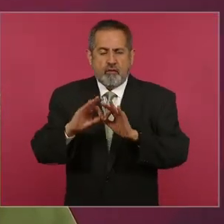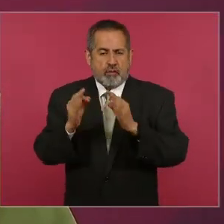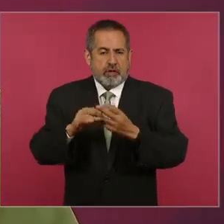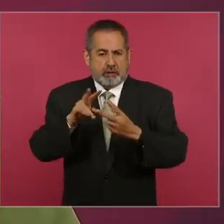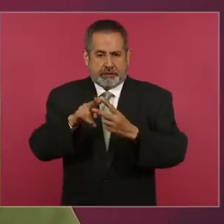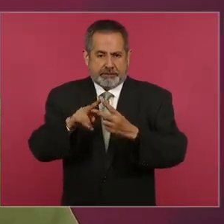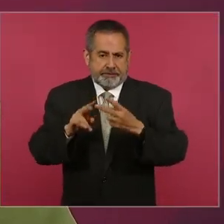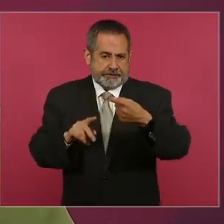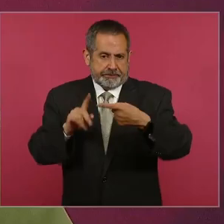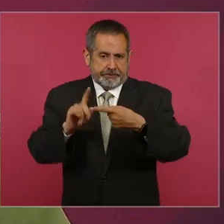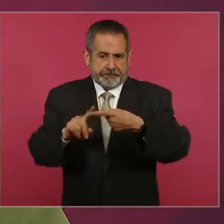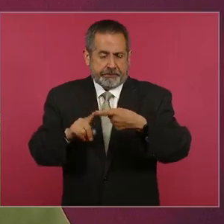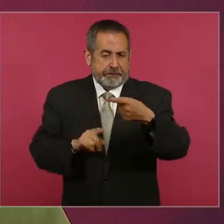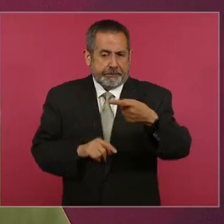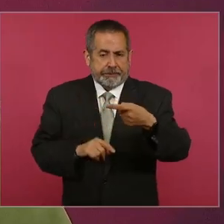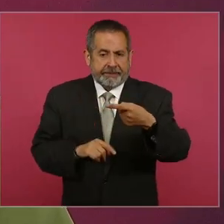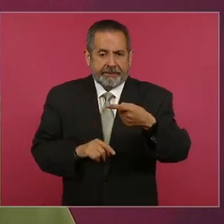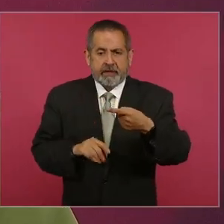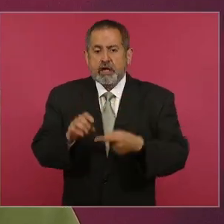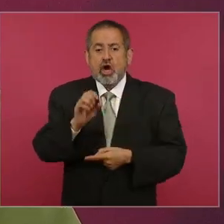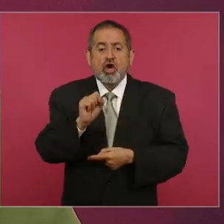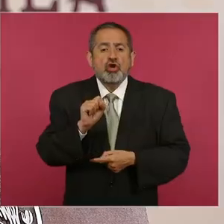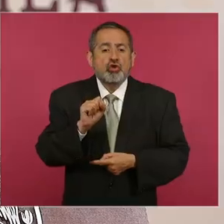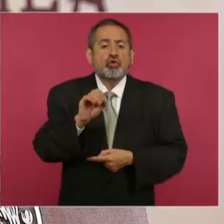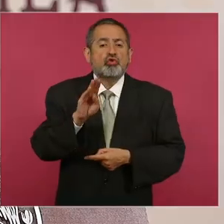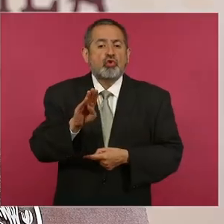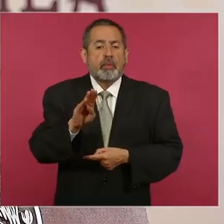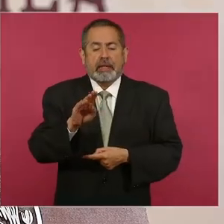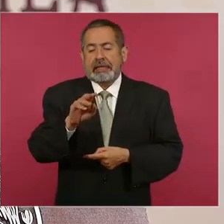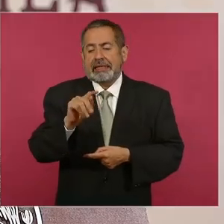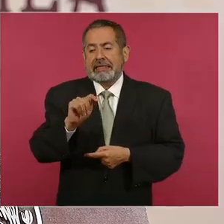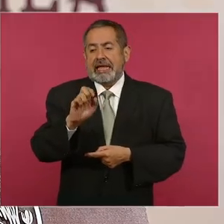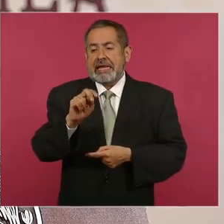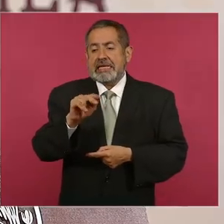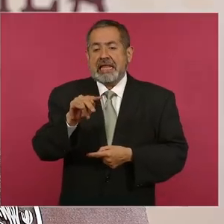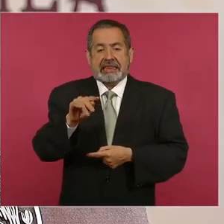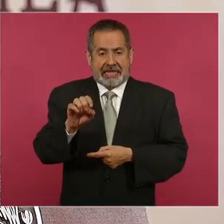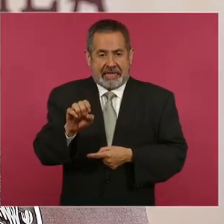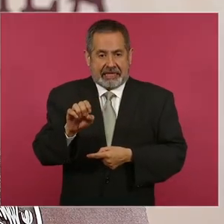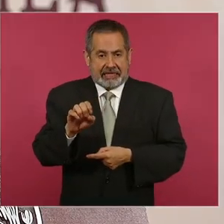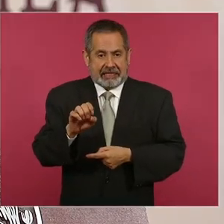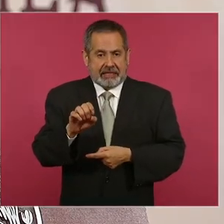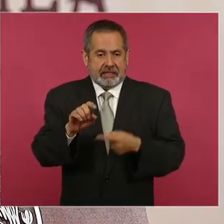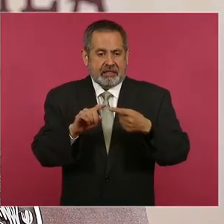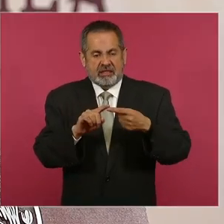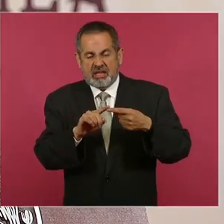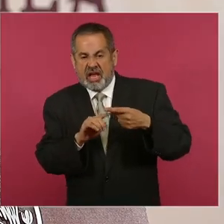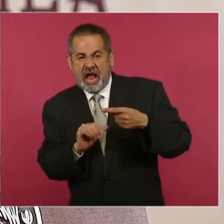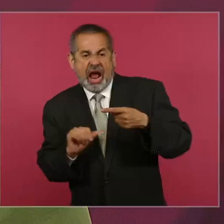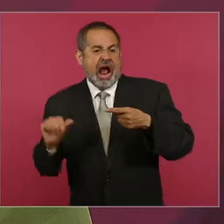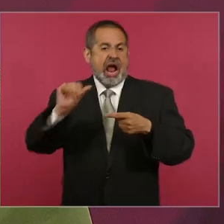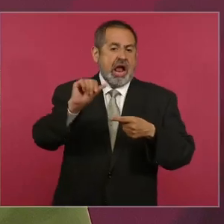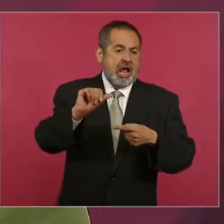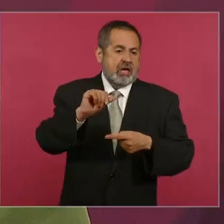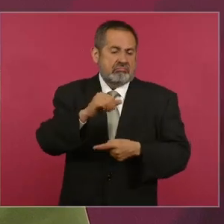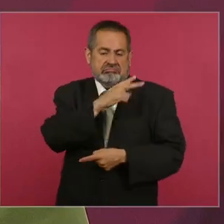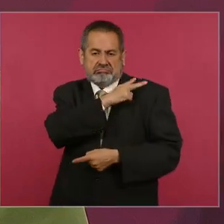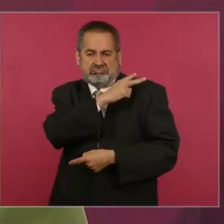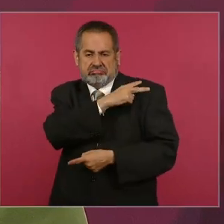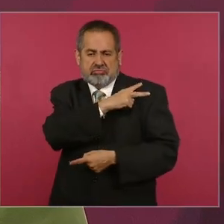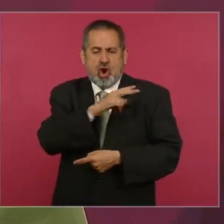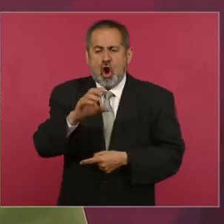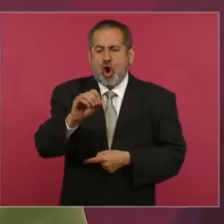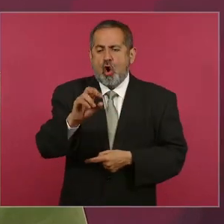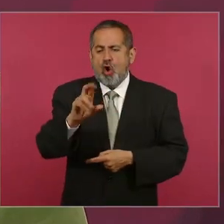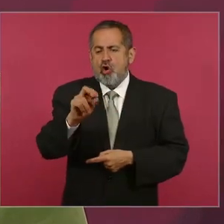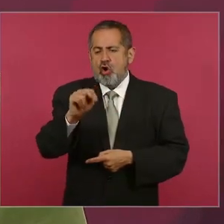que es desde subteniente hasta alcanzar el grado de teniente coronel, que es